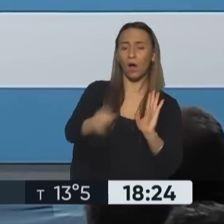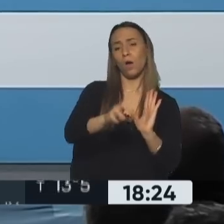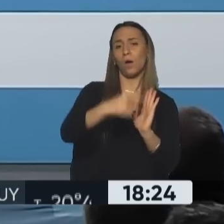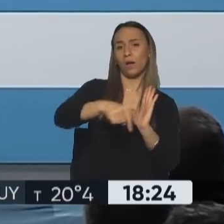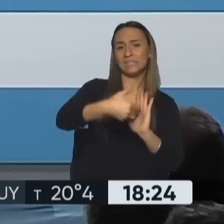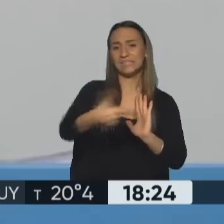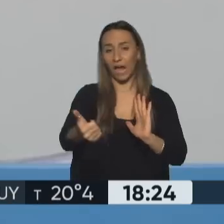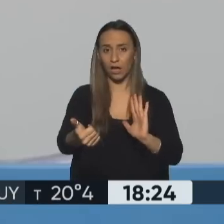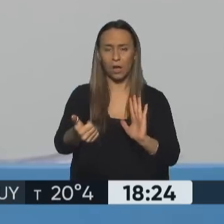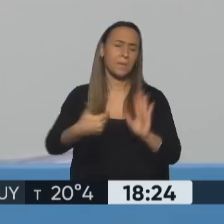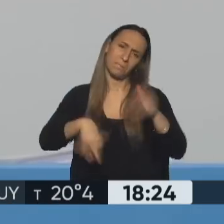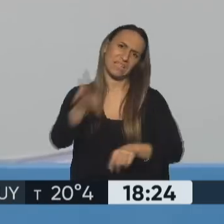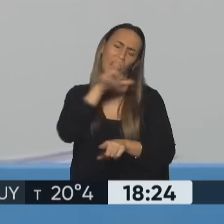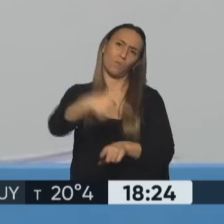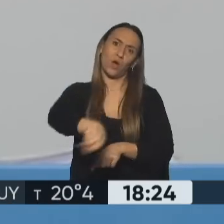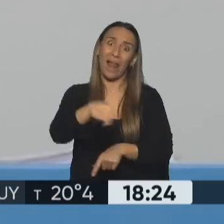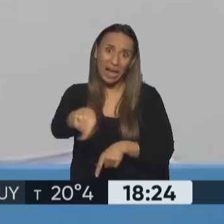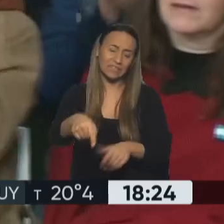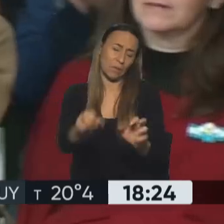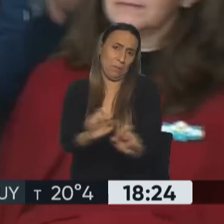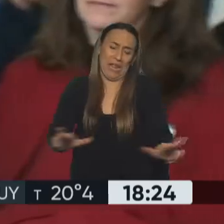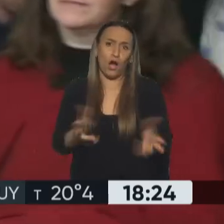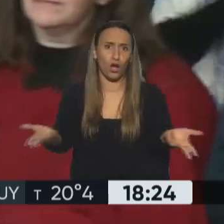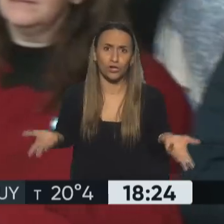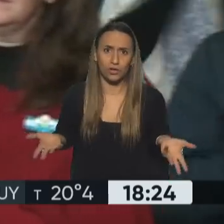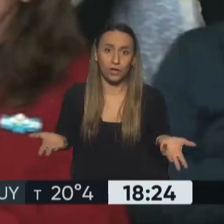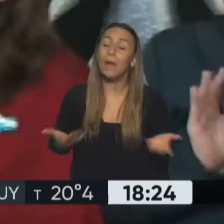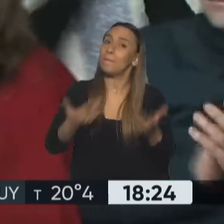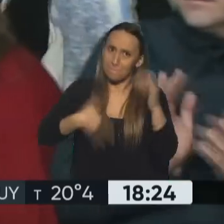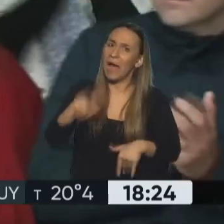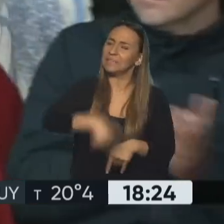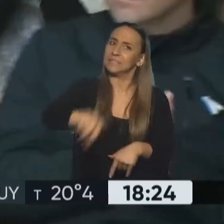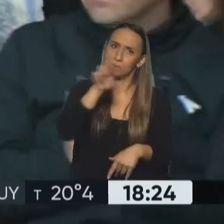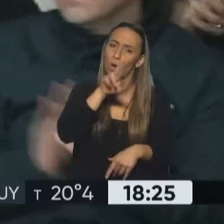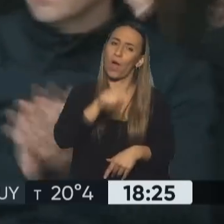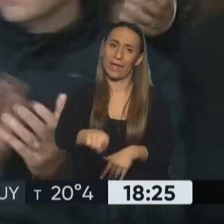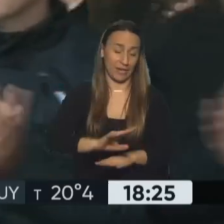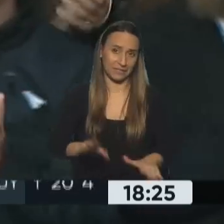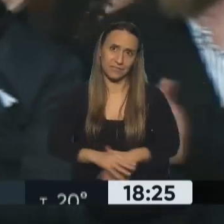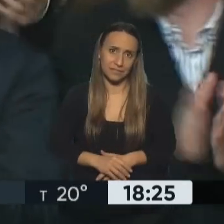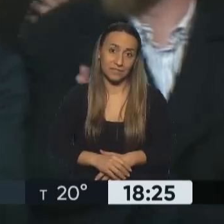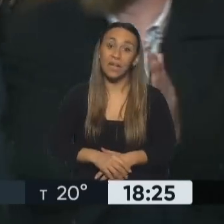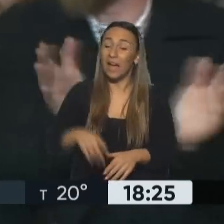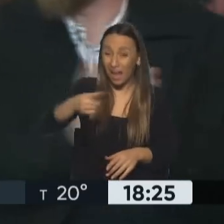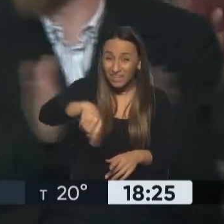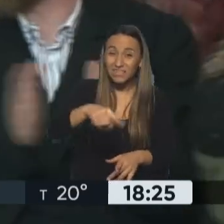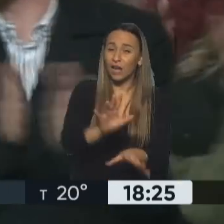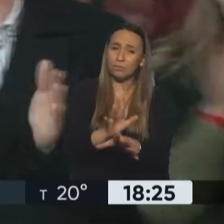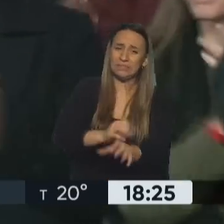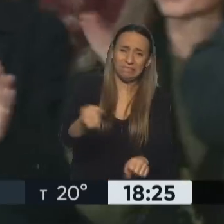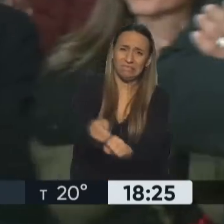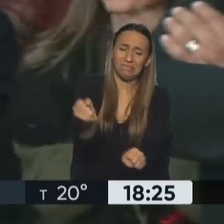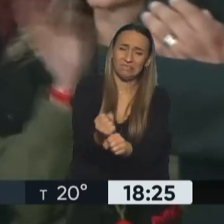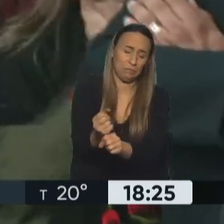mujeres, que son las más explotadas, y sobre todo las mujeres, que son las más explotadas,